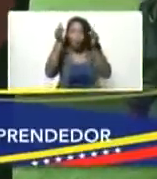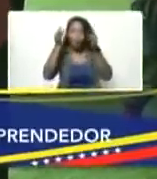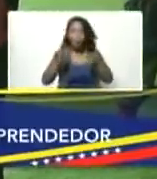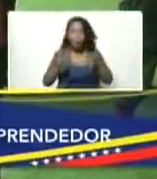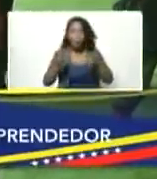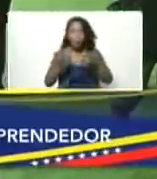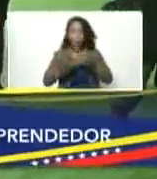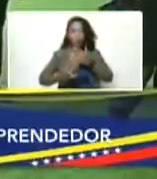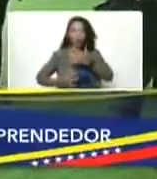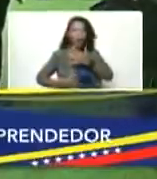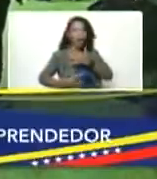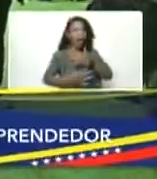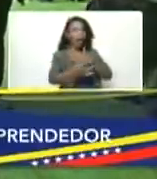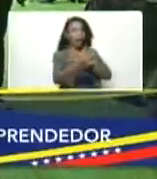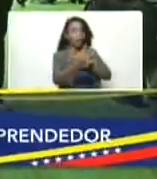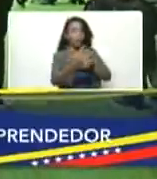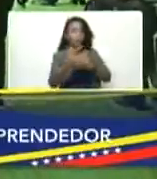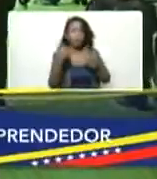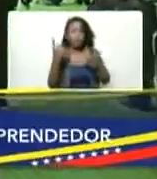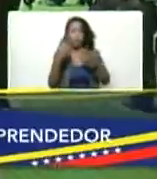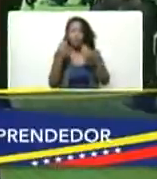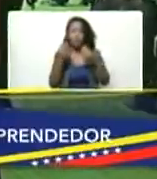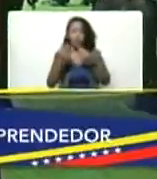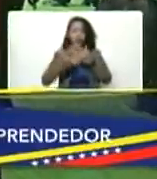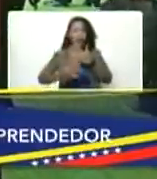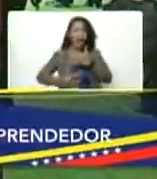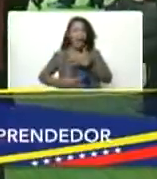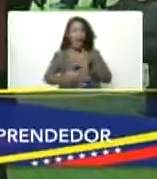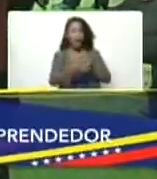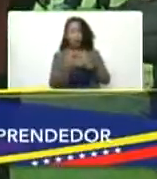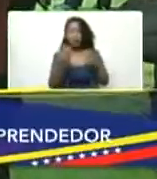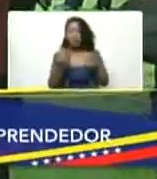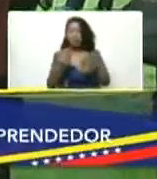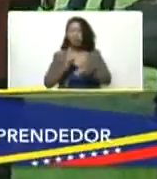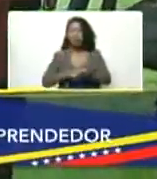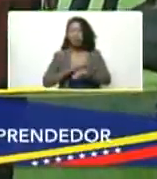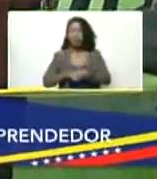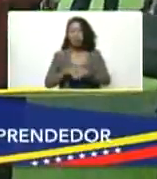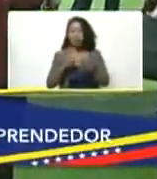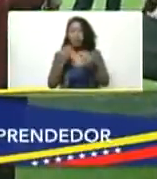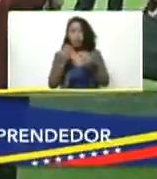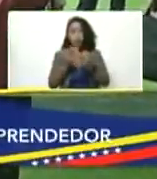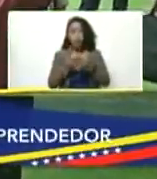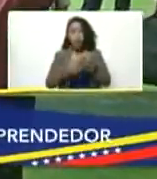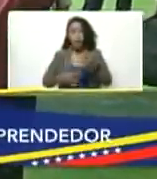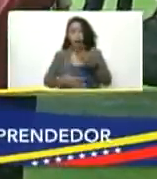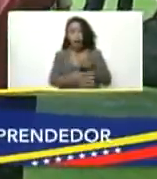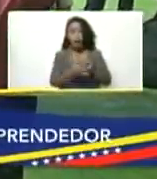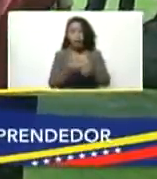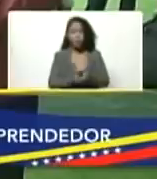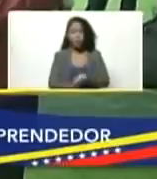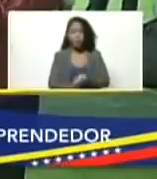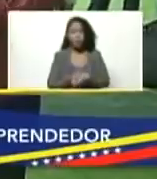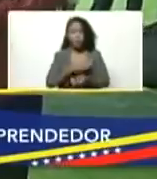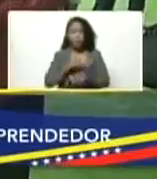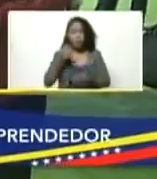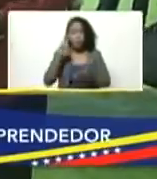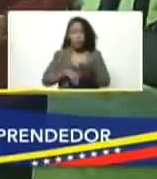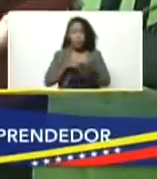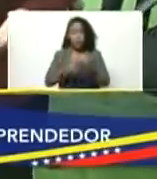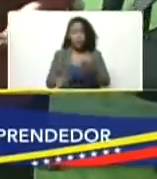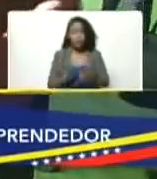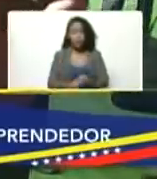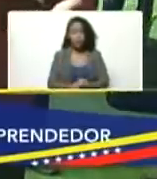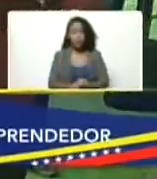Largo y fastidioso, burocrático, ¿no te parece? Sí. Es fastidioso. Correcto. Largo. Correcto, burocrático. Queremos eliminar toda esa